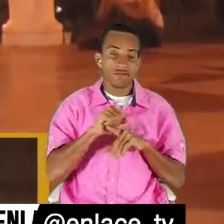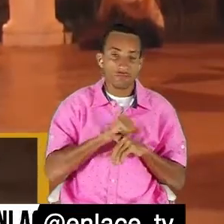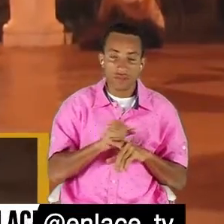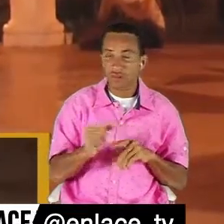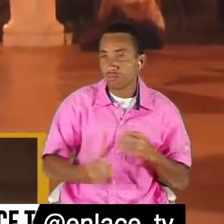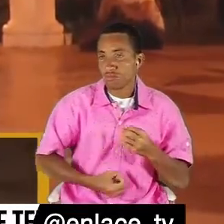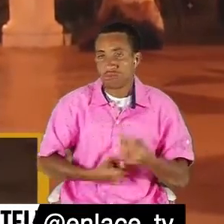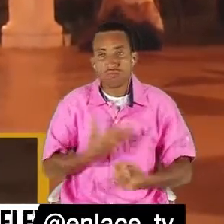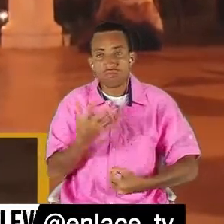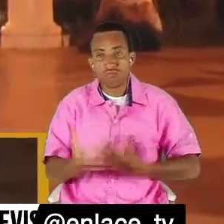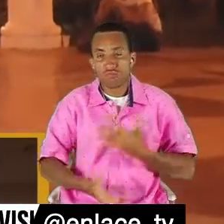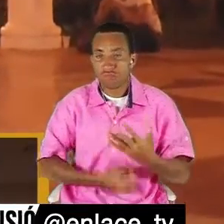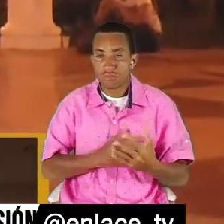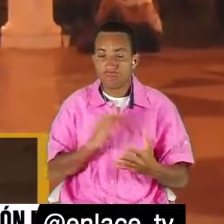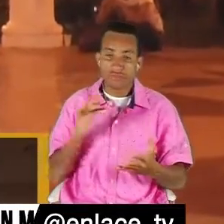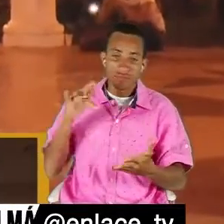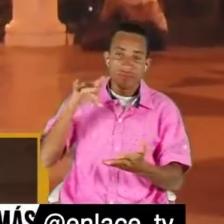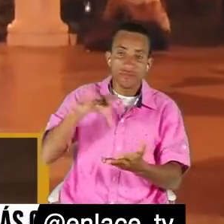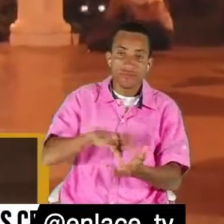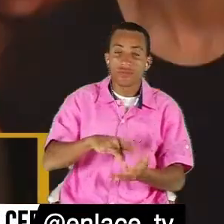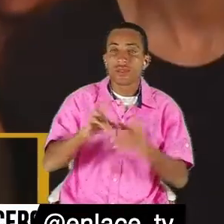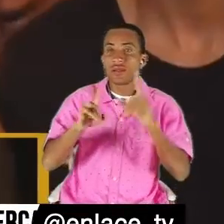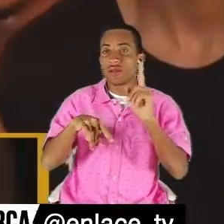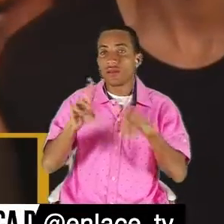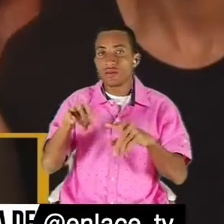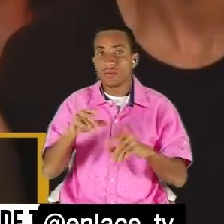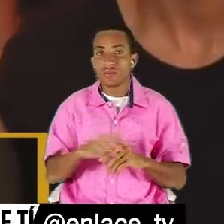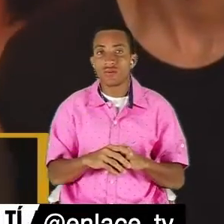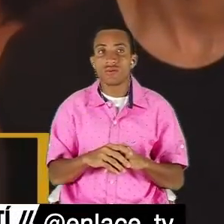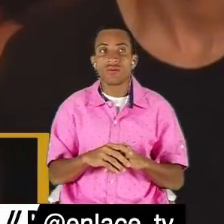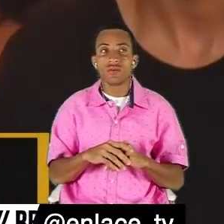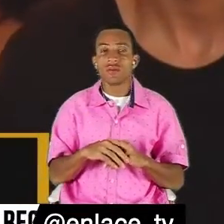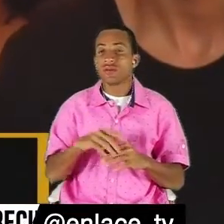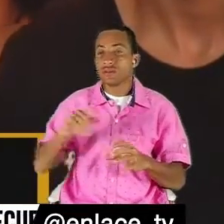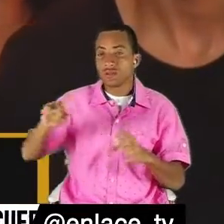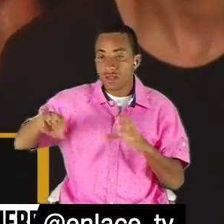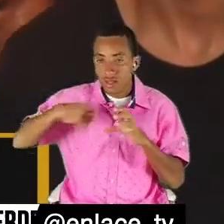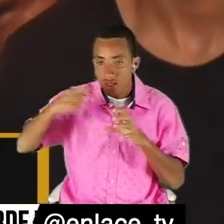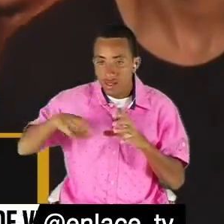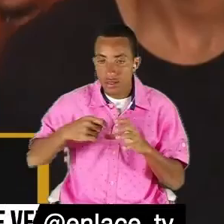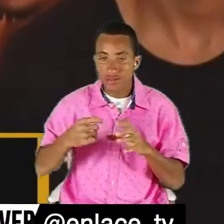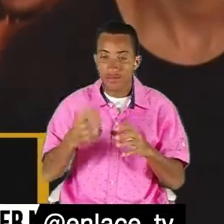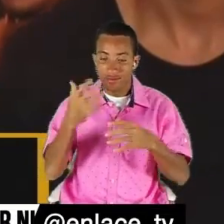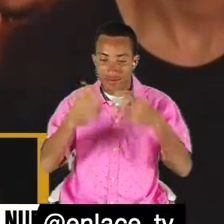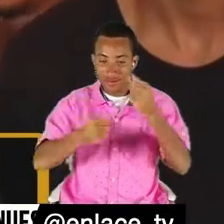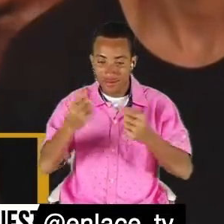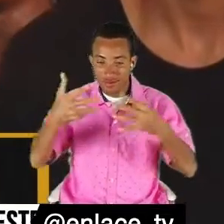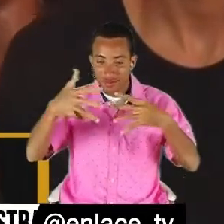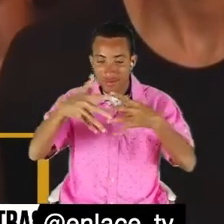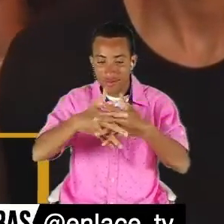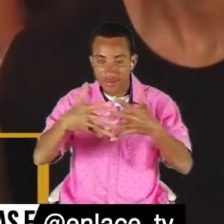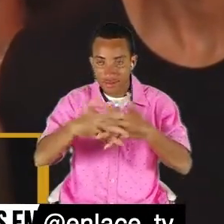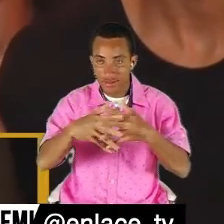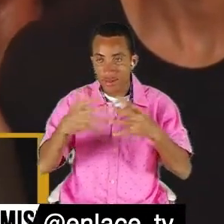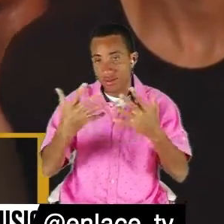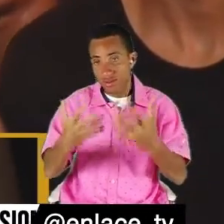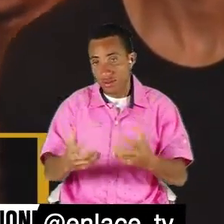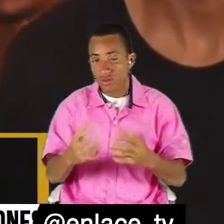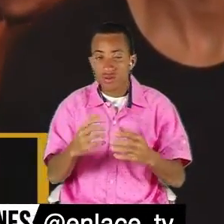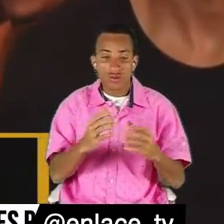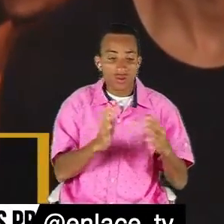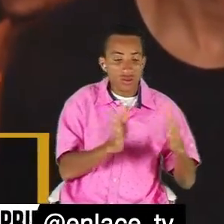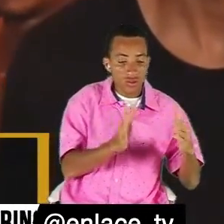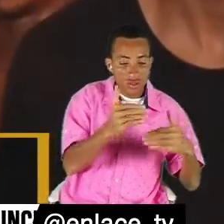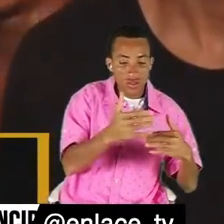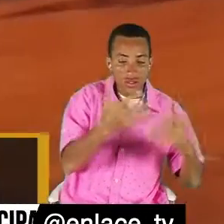y llevamos como algunos productos como son arroces con leche, postres tres leches, para que la gente que quiera apoyarnos tenga